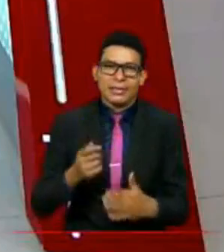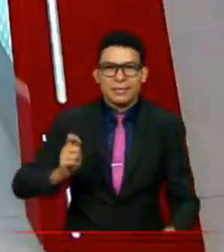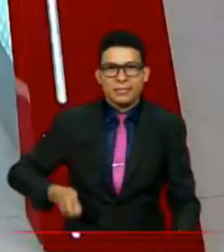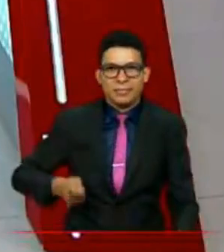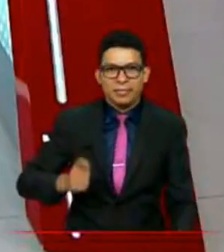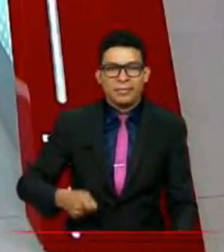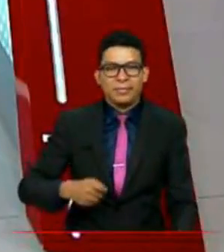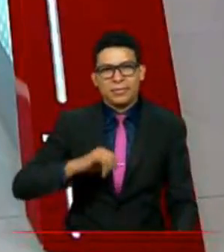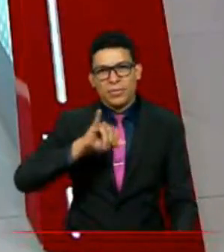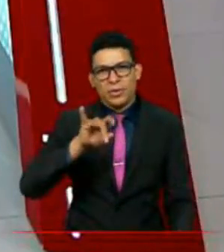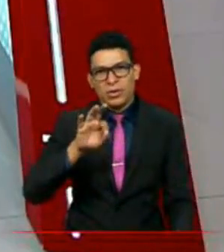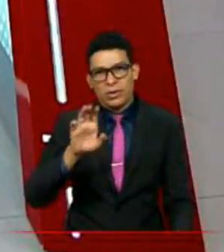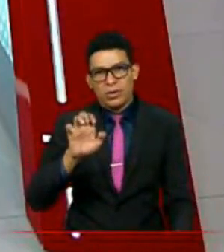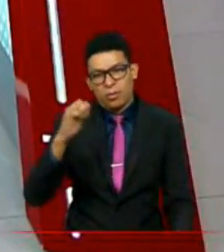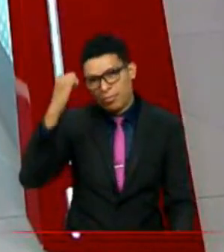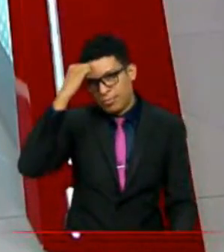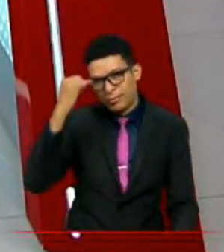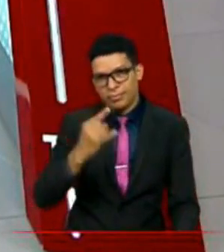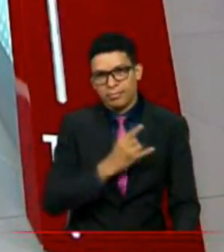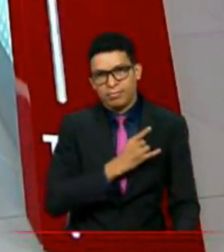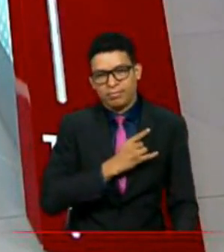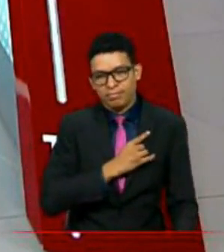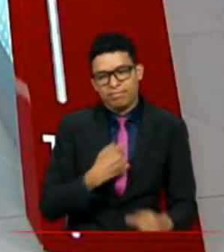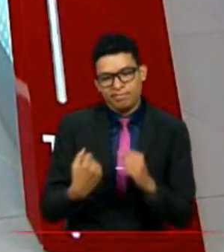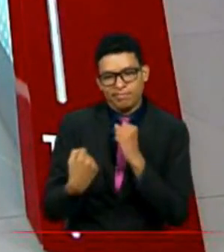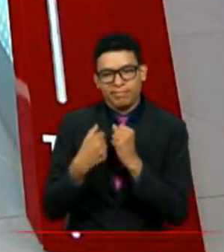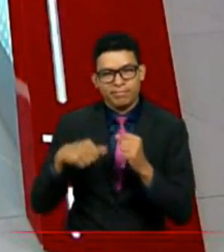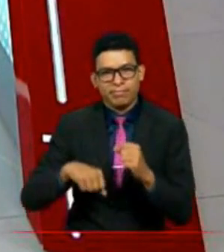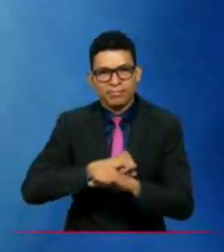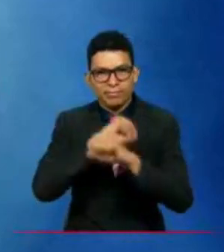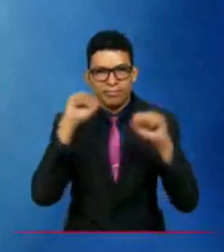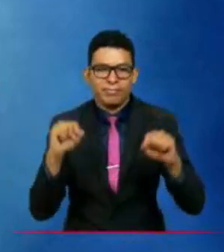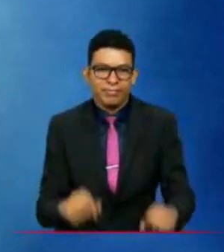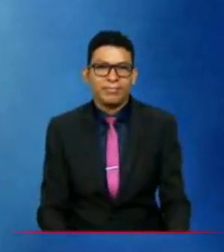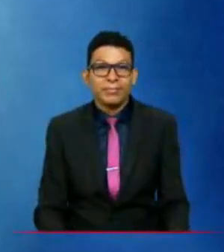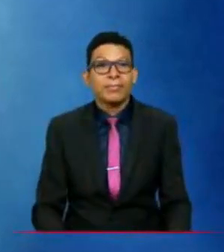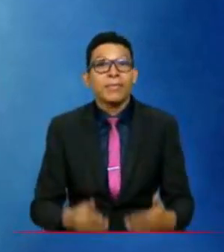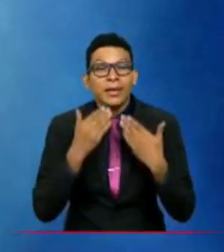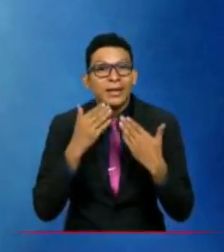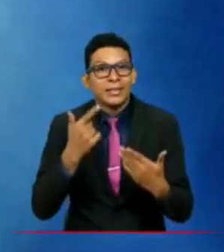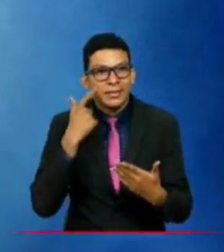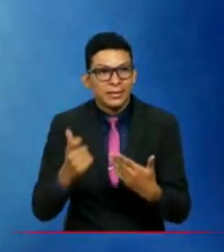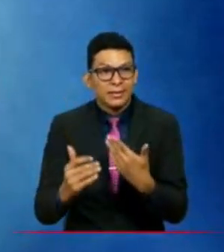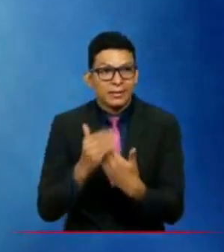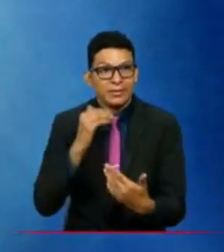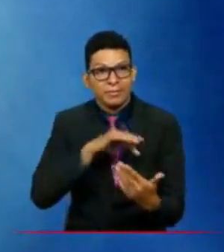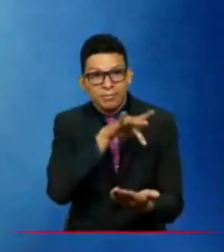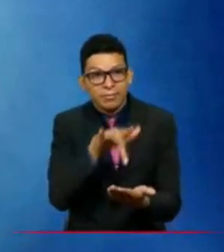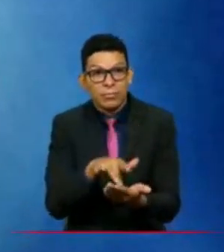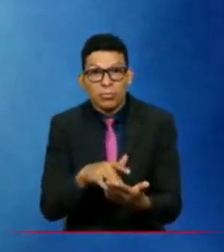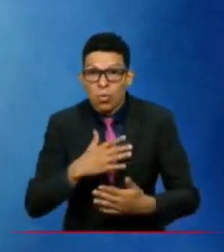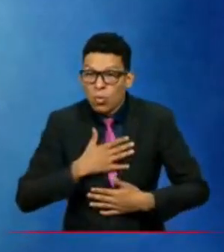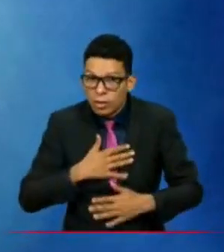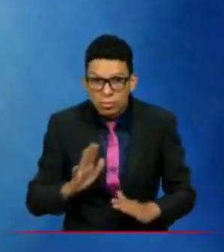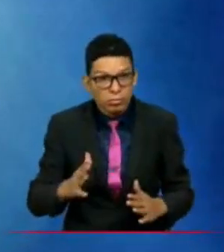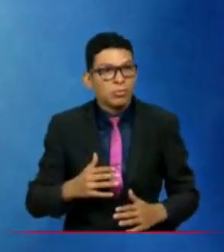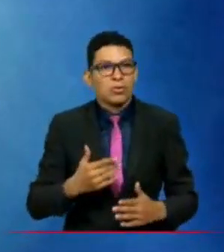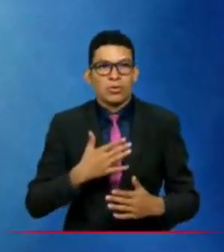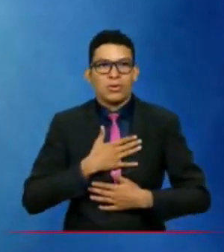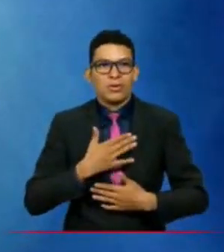Jorge Alberto Villegas docente universitario por acompañarnos esta mañana muchísimas gracias encantados de de estar acá y cuando quieran aquí a la orden para lo que